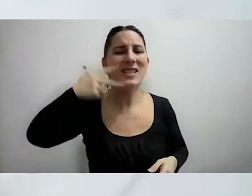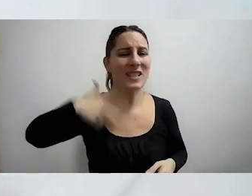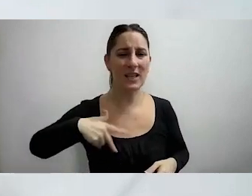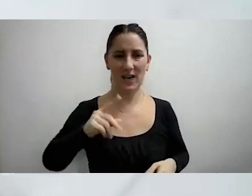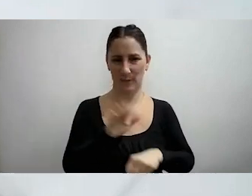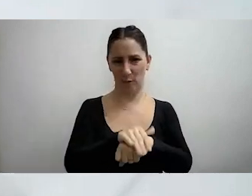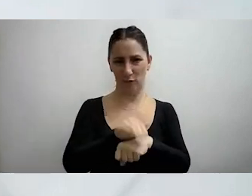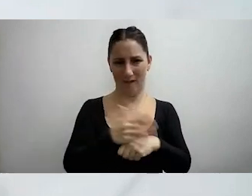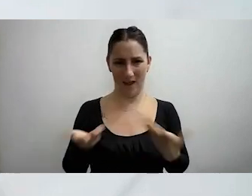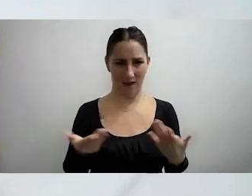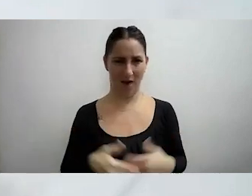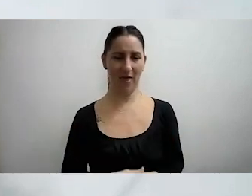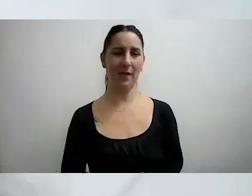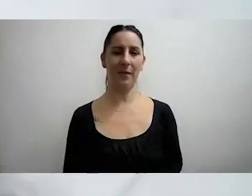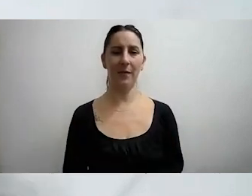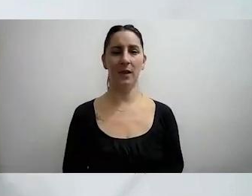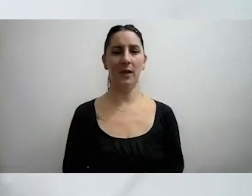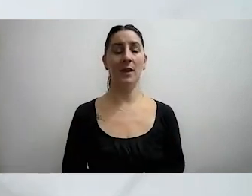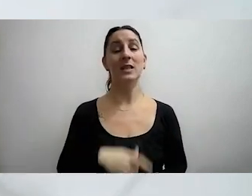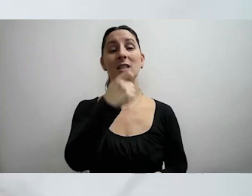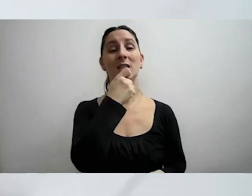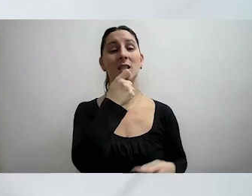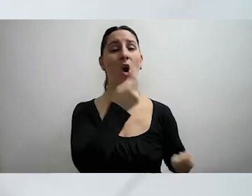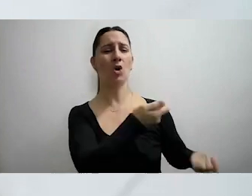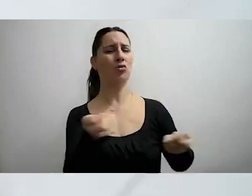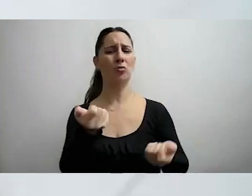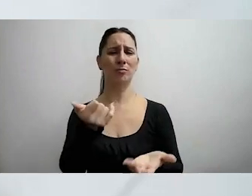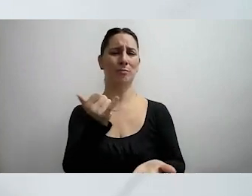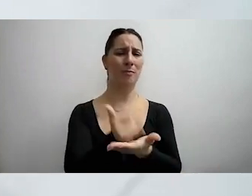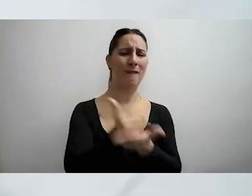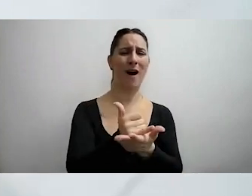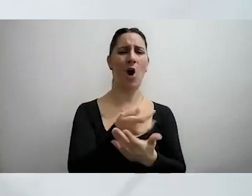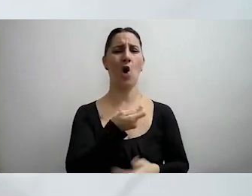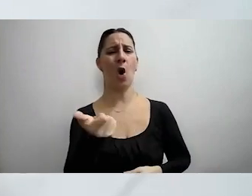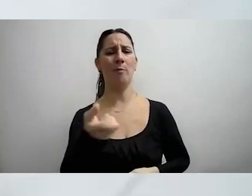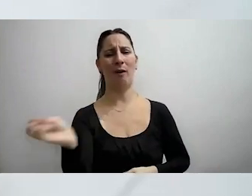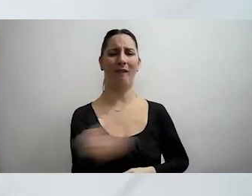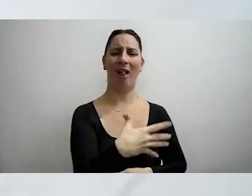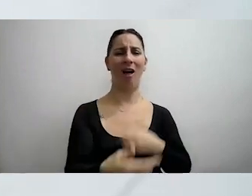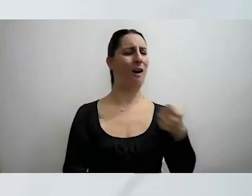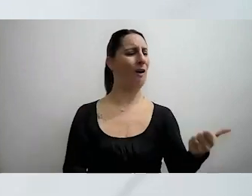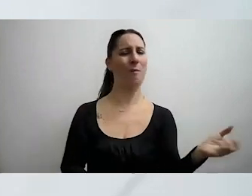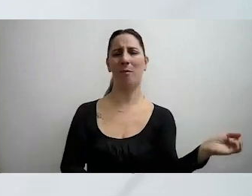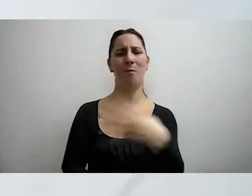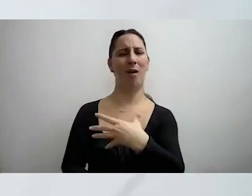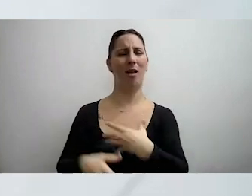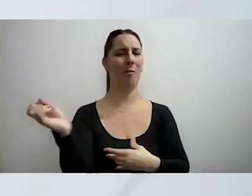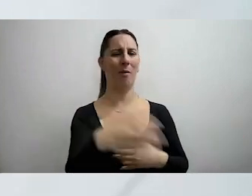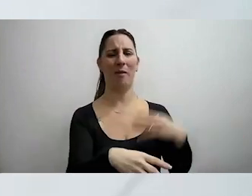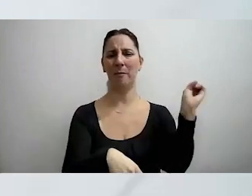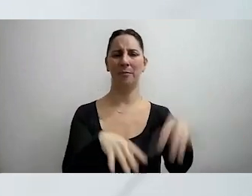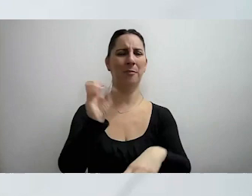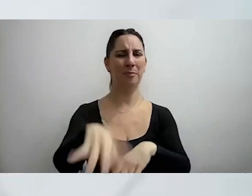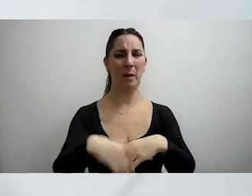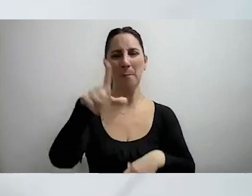responsabilidades. Si el consumo es un consumo estúpido, de compro y tiro, compro y tiro, compro y descarto, no reparo nada porque es más